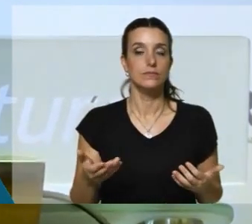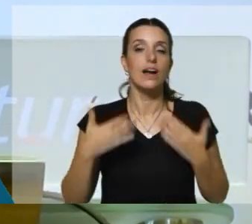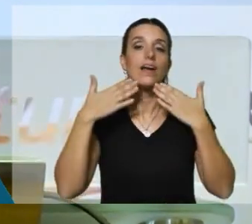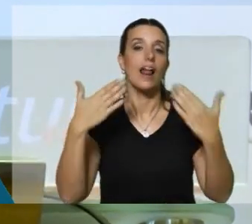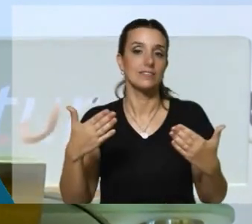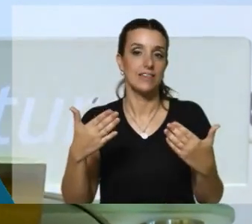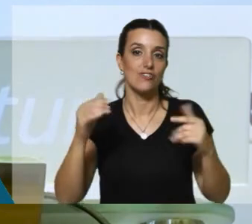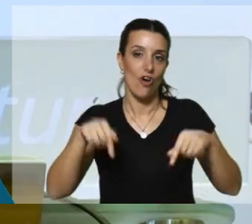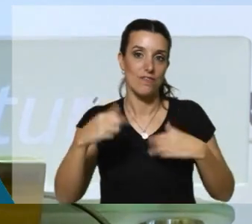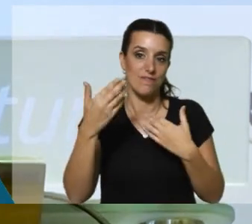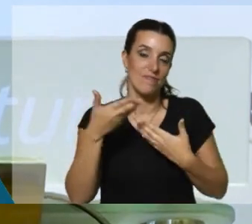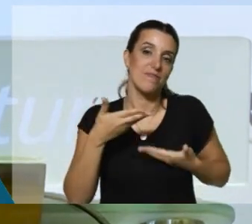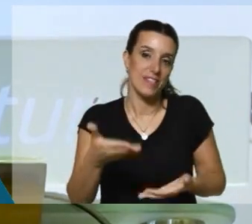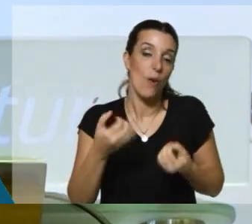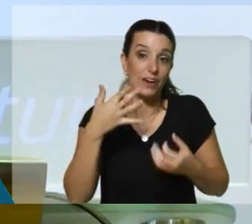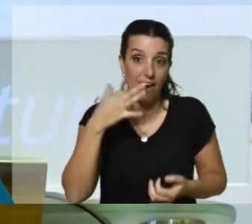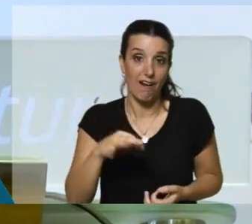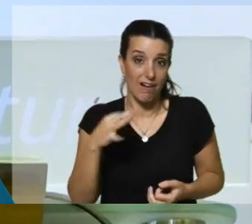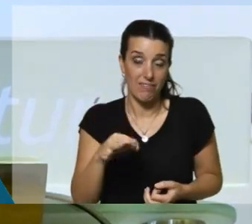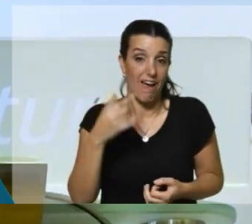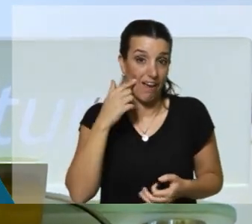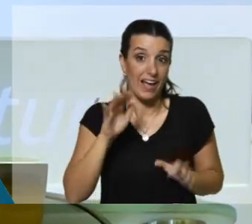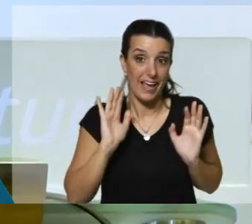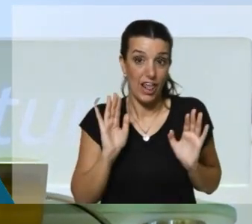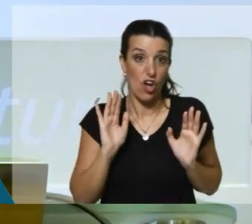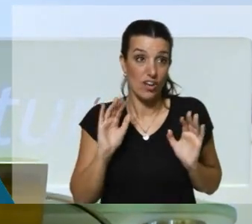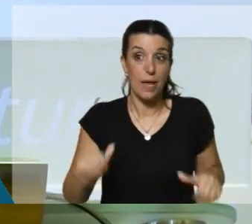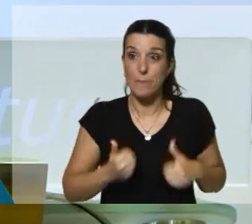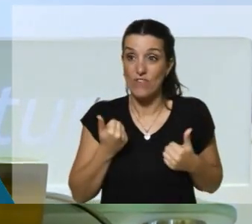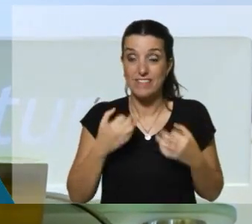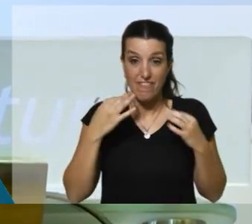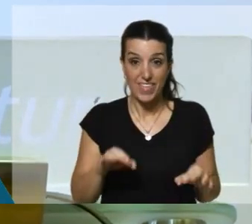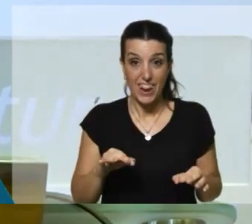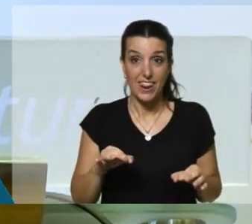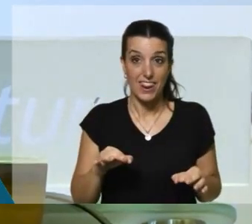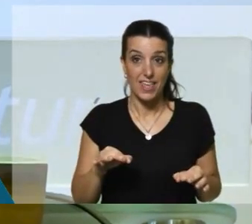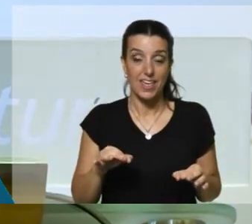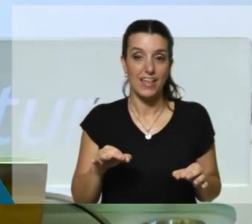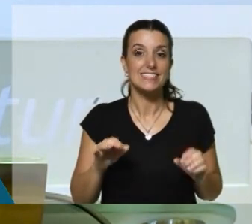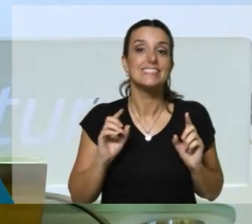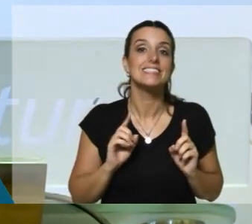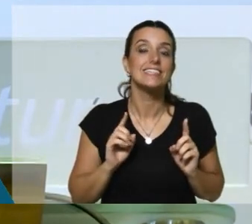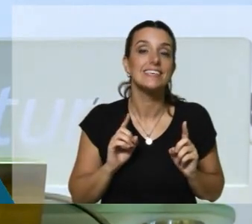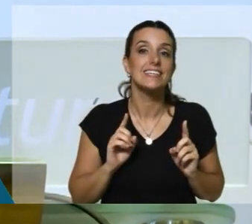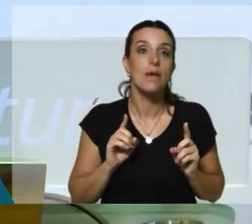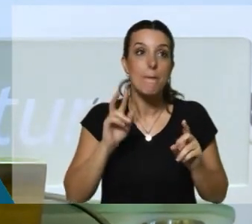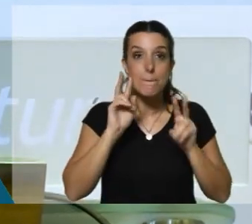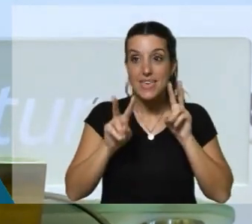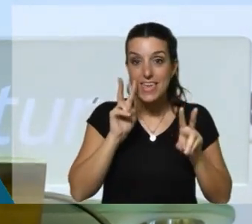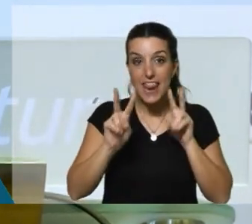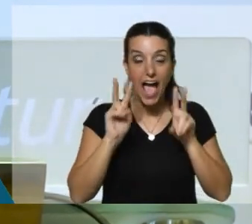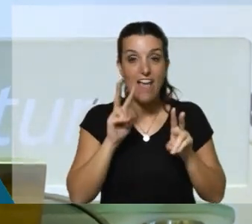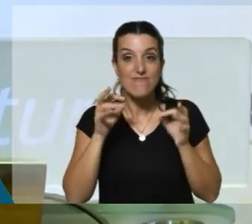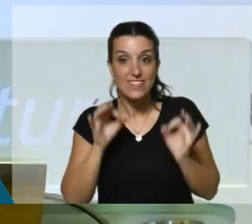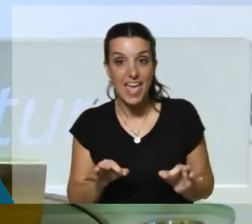Agradezco que hoy me hayan invitado acá, porque la verdad, creo que si lo usamos de buena manera, si miramos, si